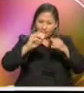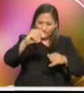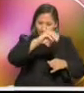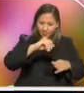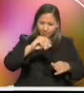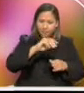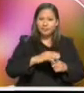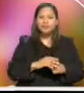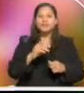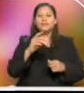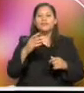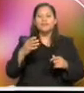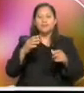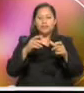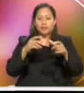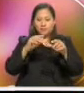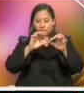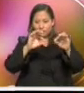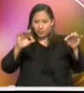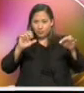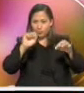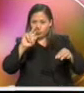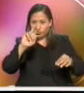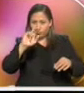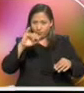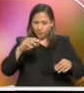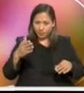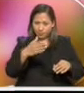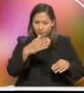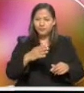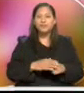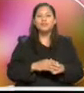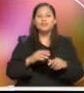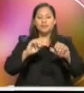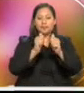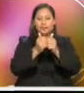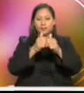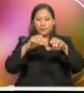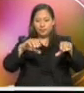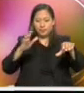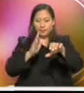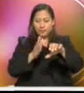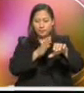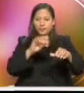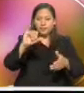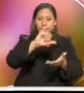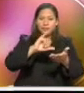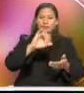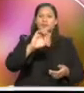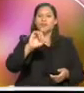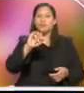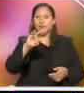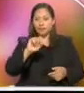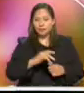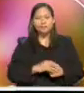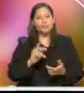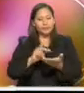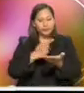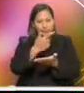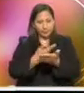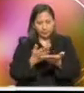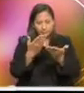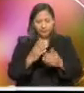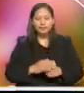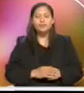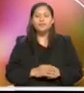surimi deshebradas ¿sí? Una baguette cortada en rebanadas. y también una cucharada de aceite de oliva. Van de nuevo los ingredientes. Se